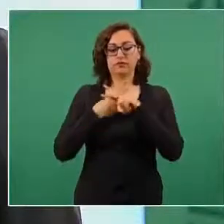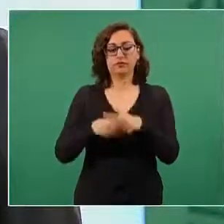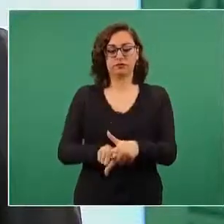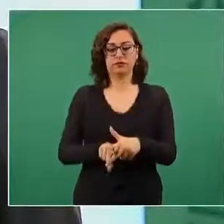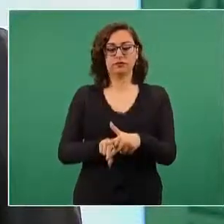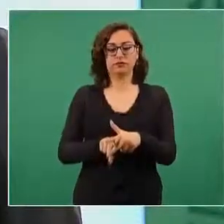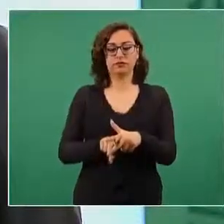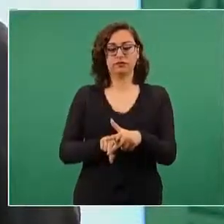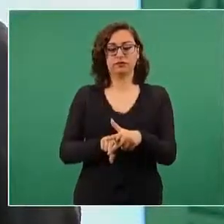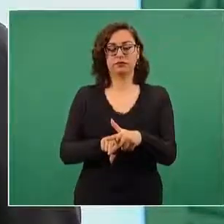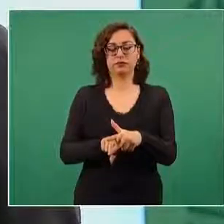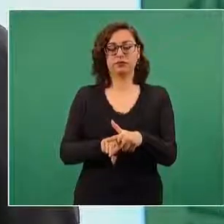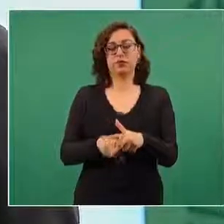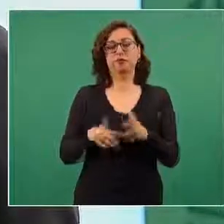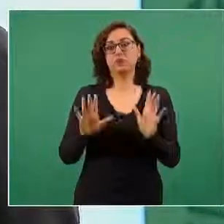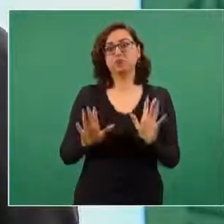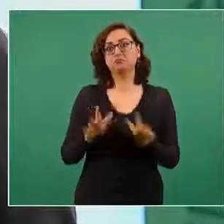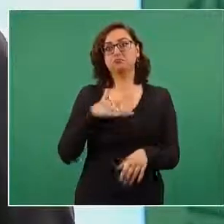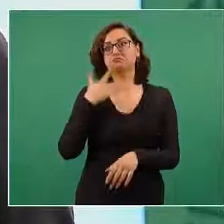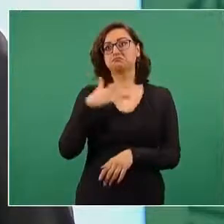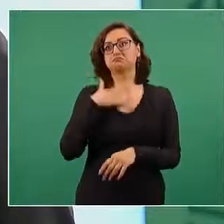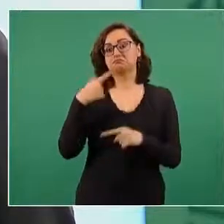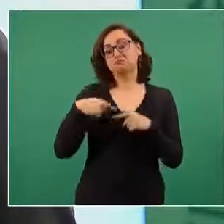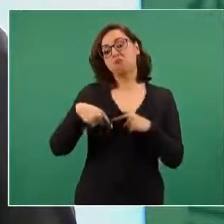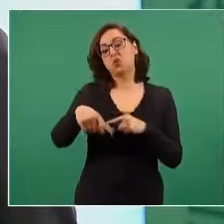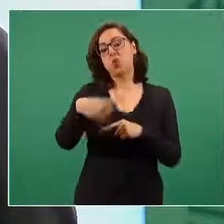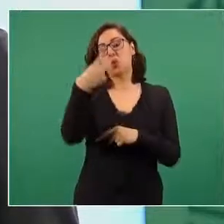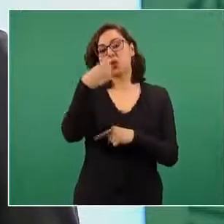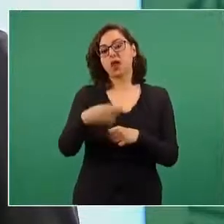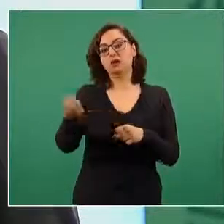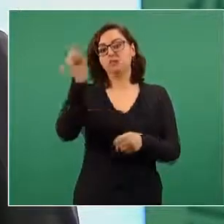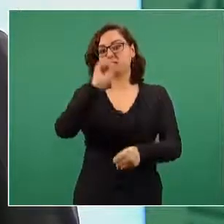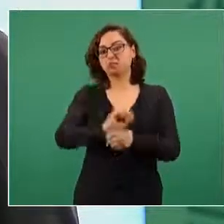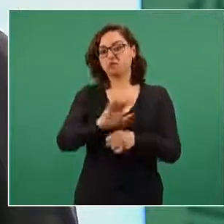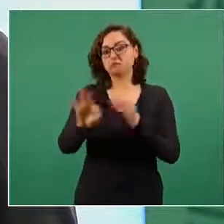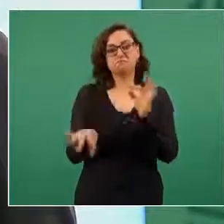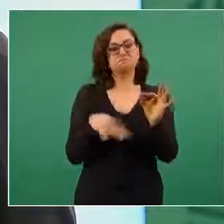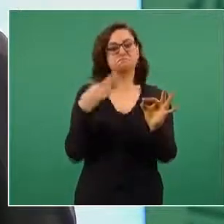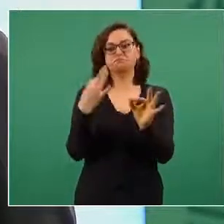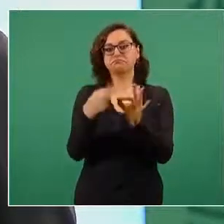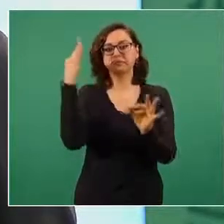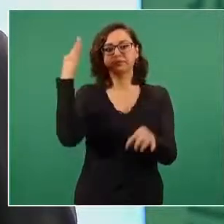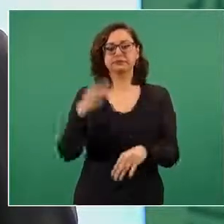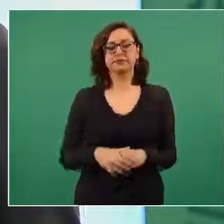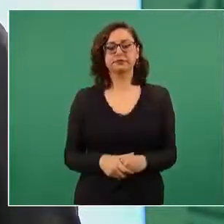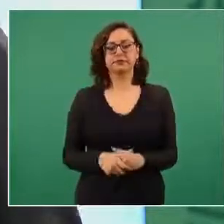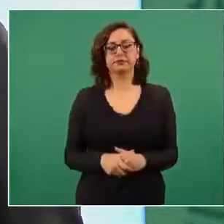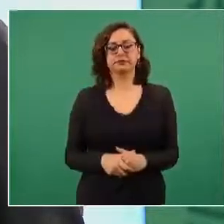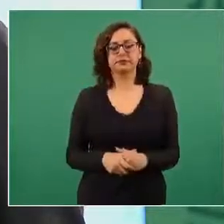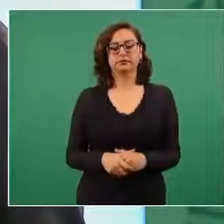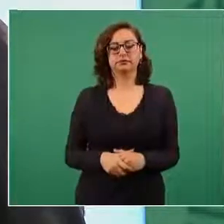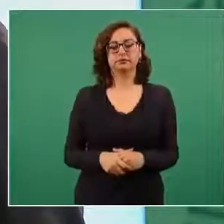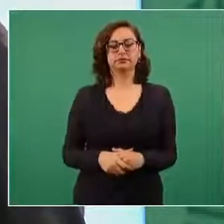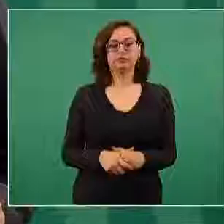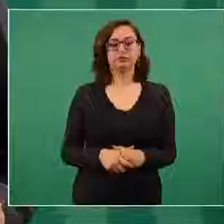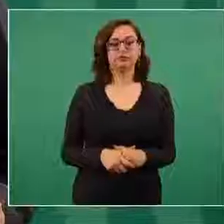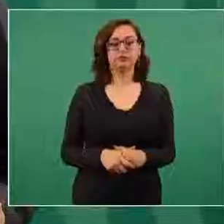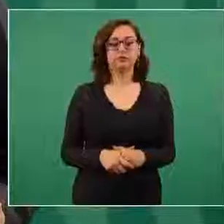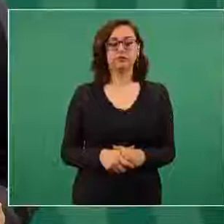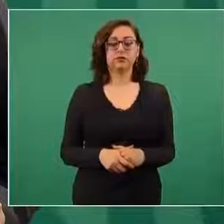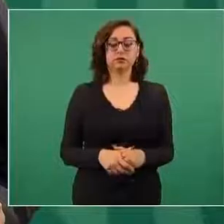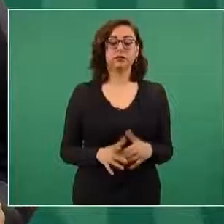ahora y yo creo que en una semana vamos a terminar. Ya se va a decidir